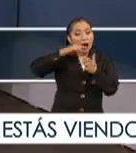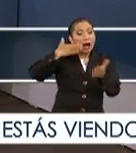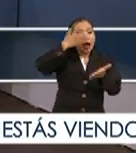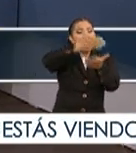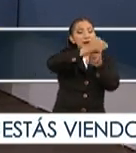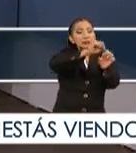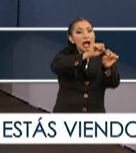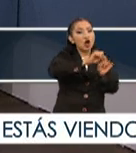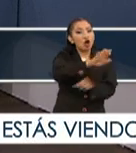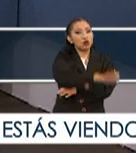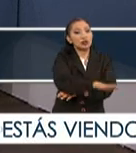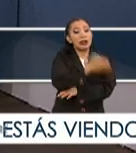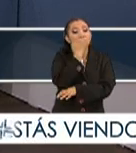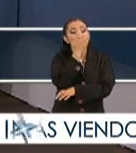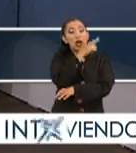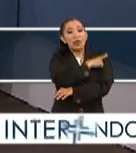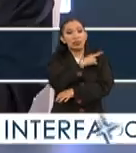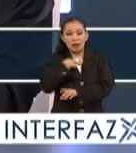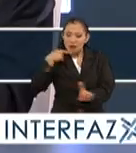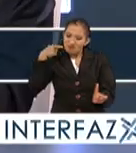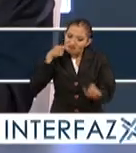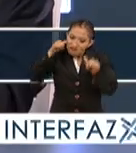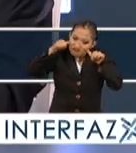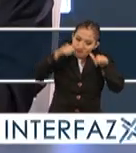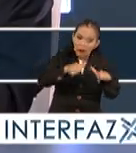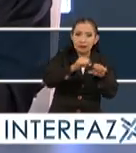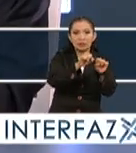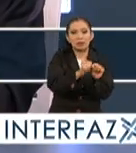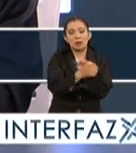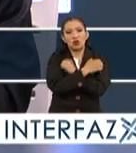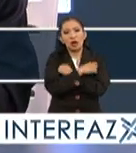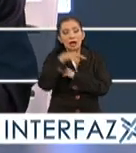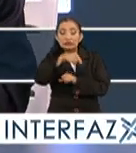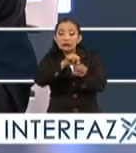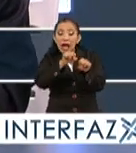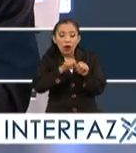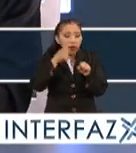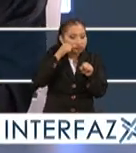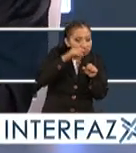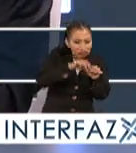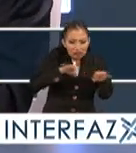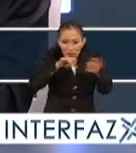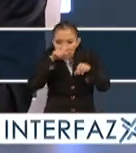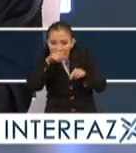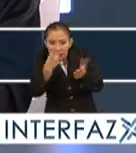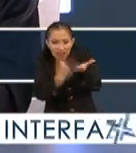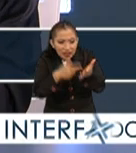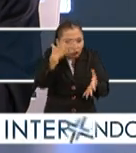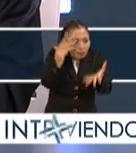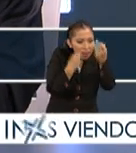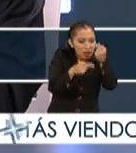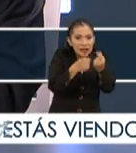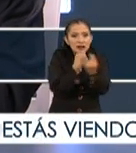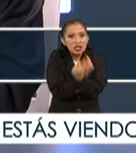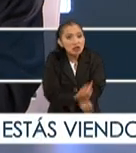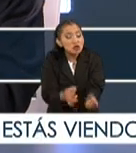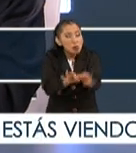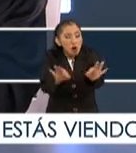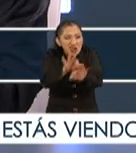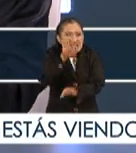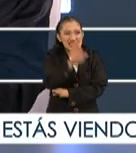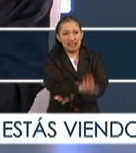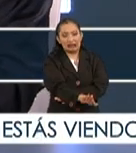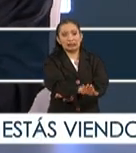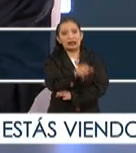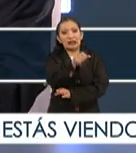de clases. Claro. La escuela debe estar en el centro del sistema educativo, el salón de clases es lo más importante, el aprendizaje de los niños es lo